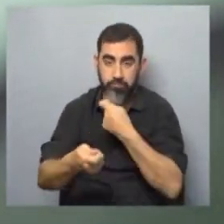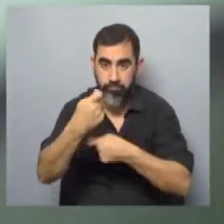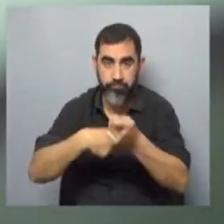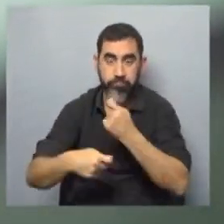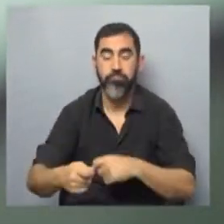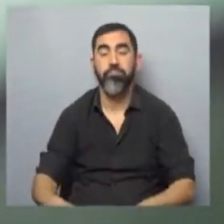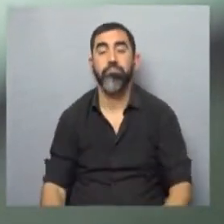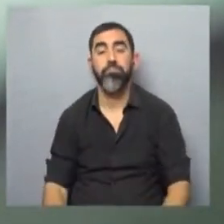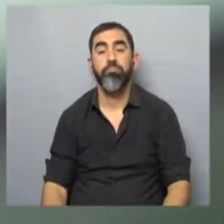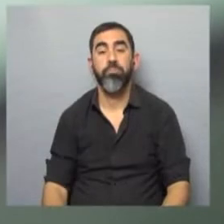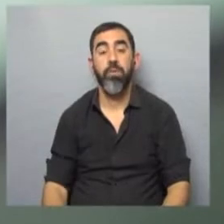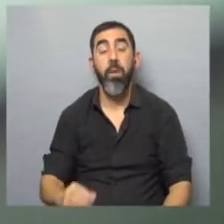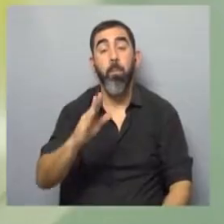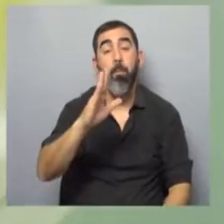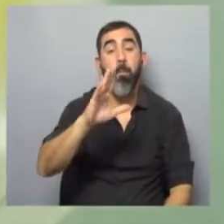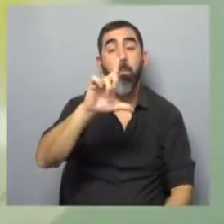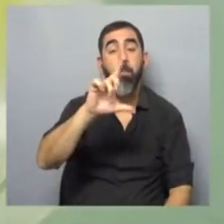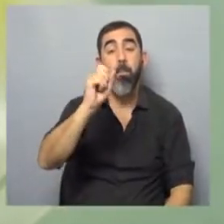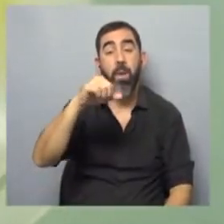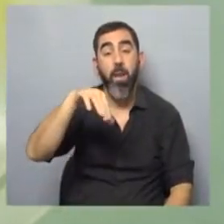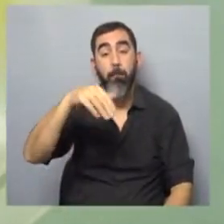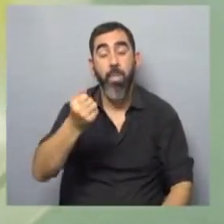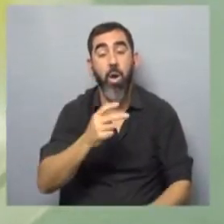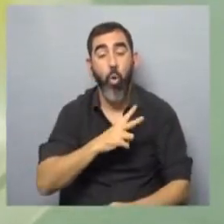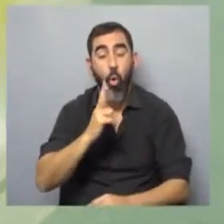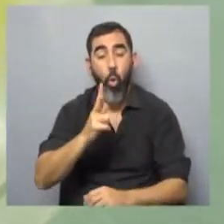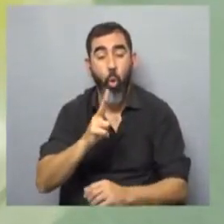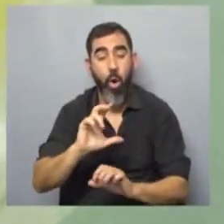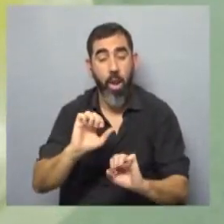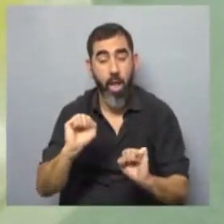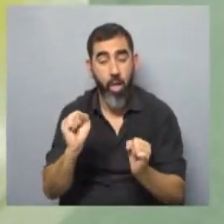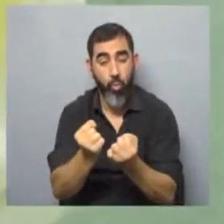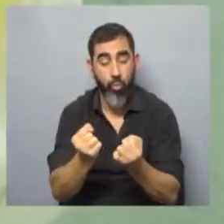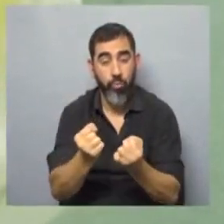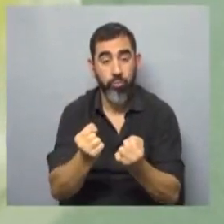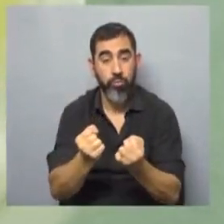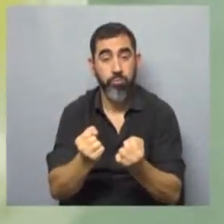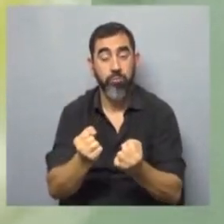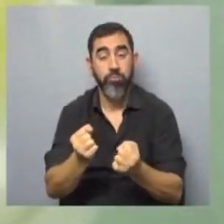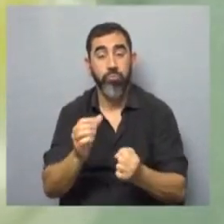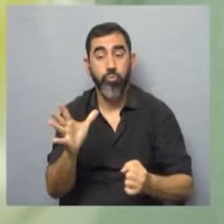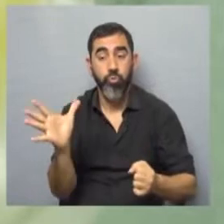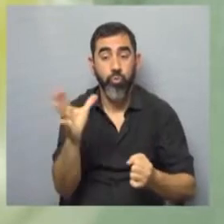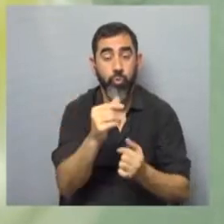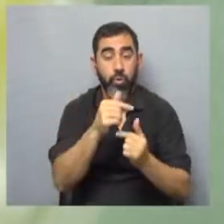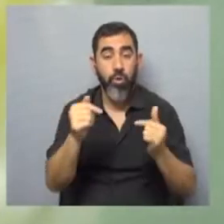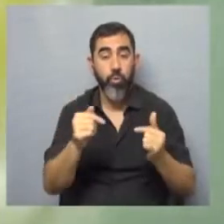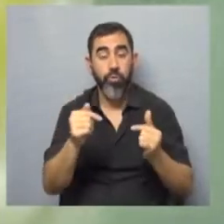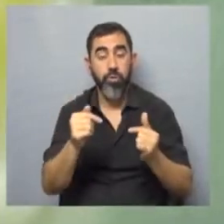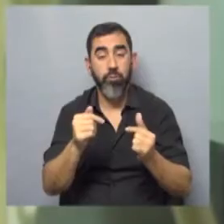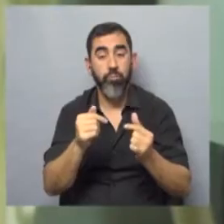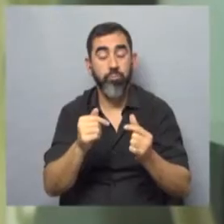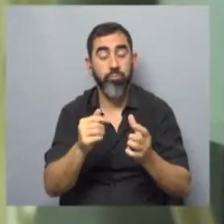Y el plasma fresco congelado, la parte líquida de la sangre, contiene todos los factores de la